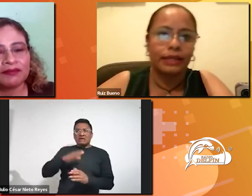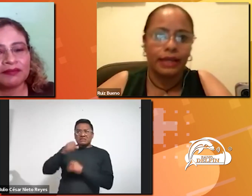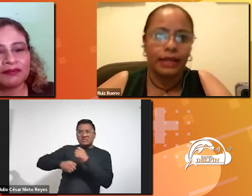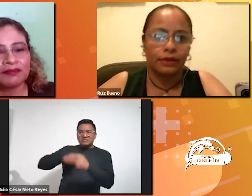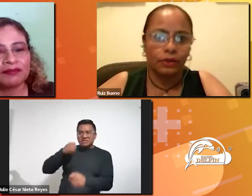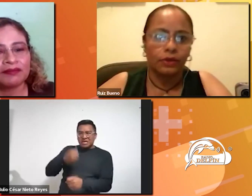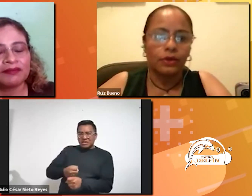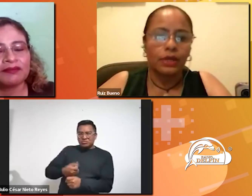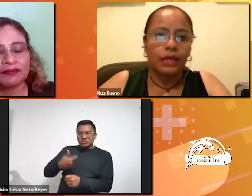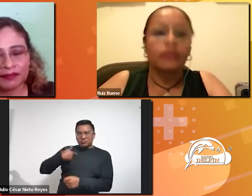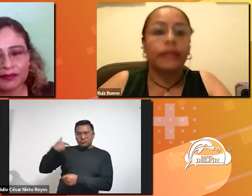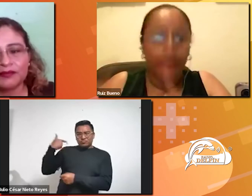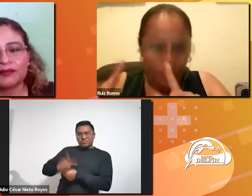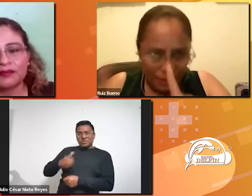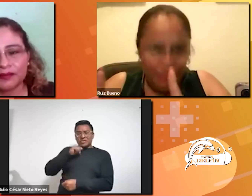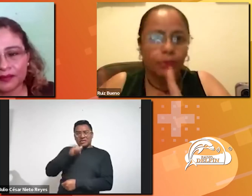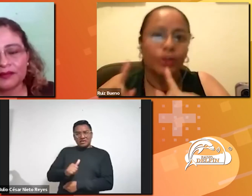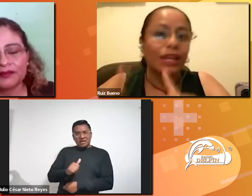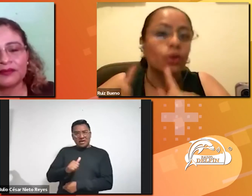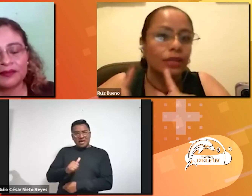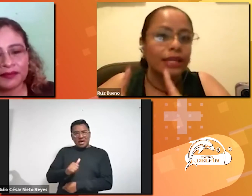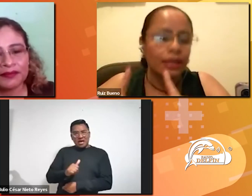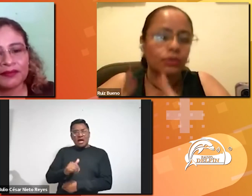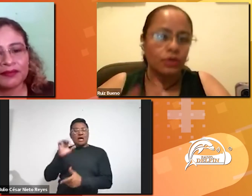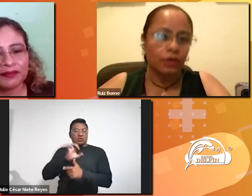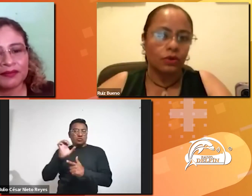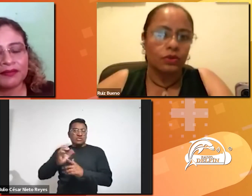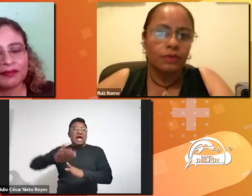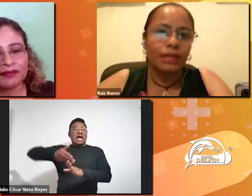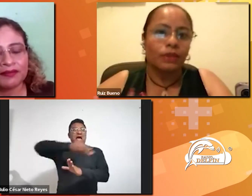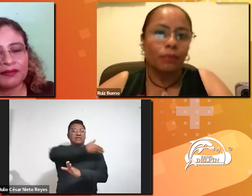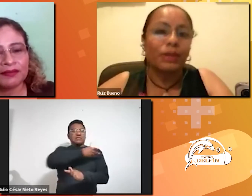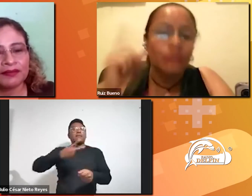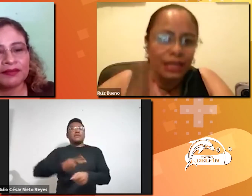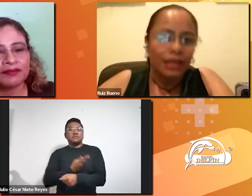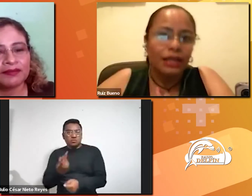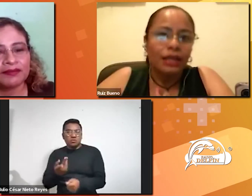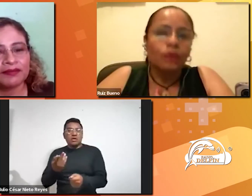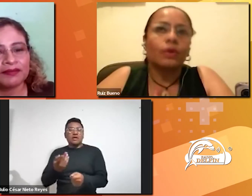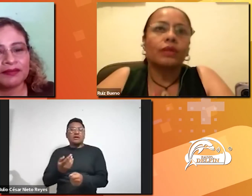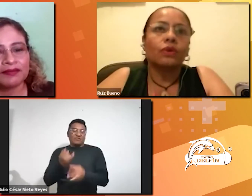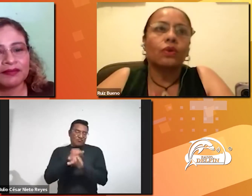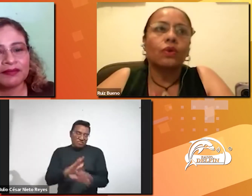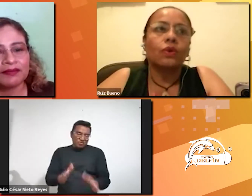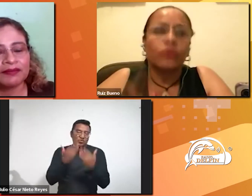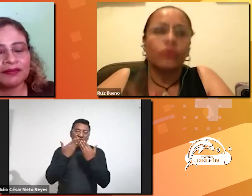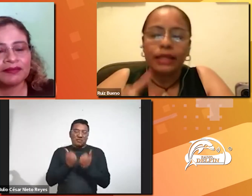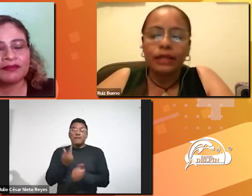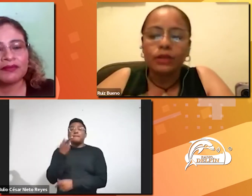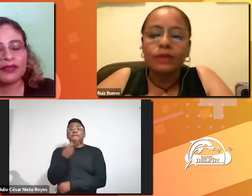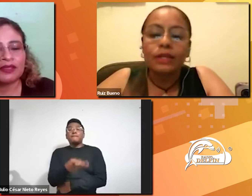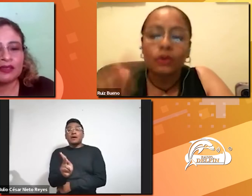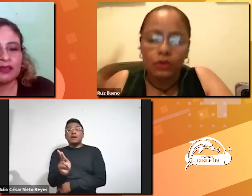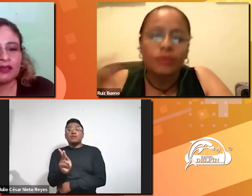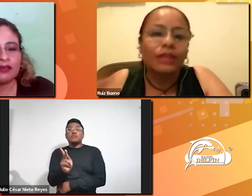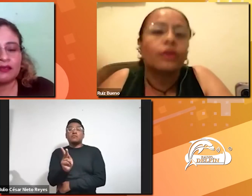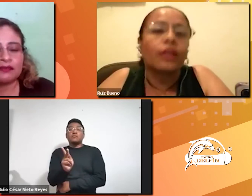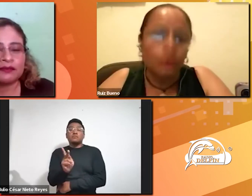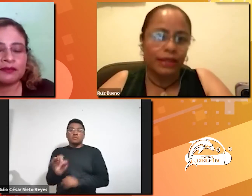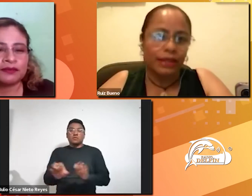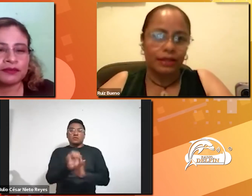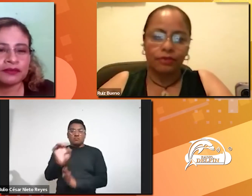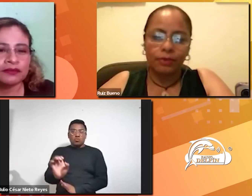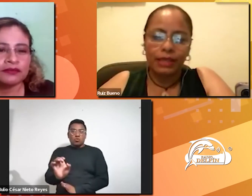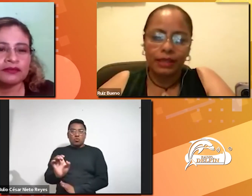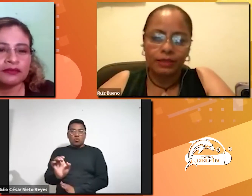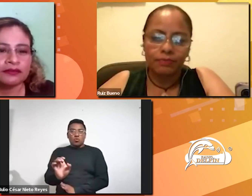que tenía, ¿no? ¿Qué ha pasado? Porque no teníamos el conocimiento, pero sí cuando no tenemos el conocimiento del